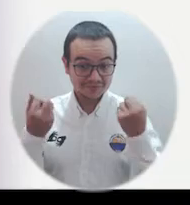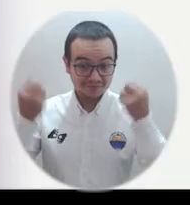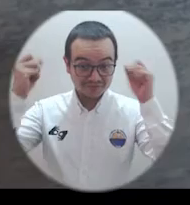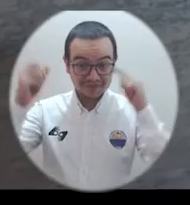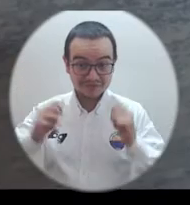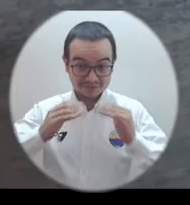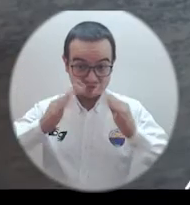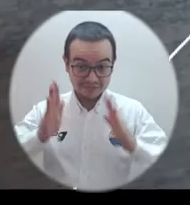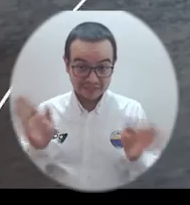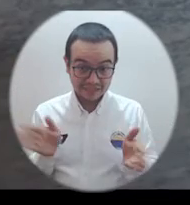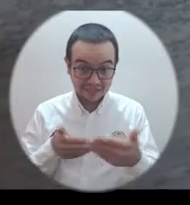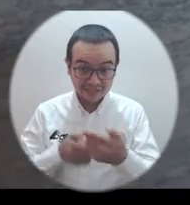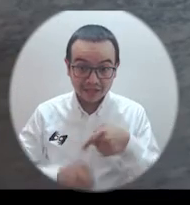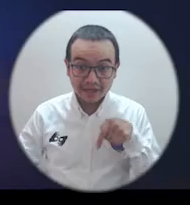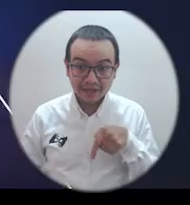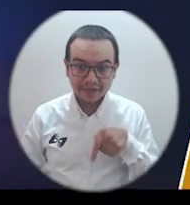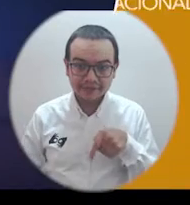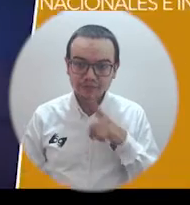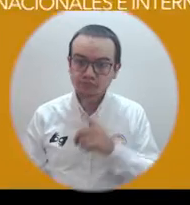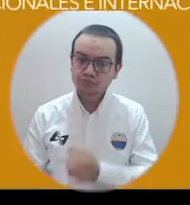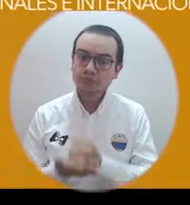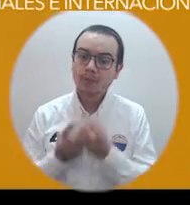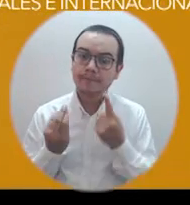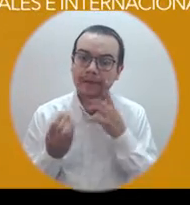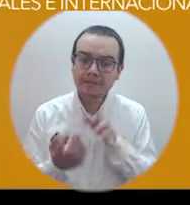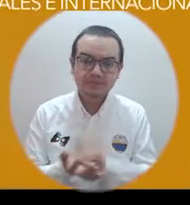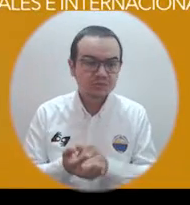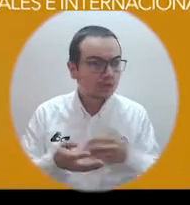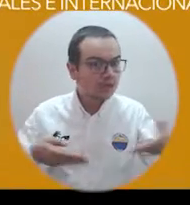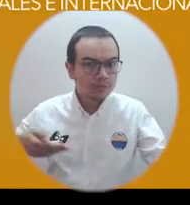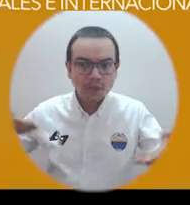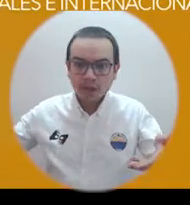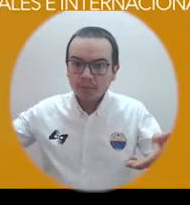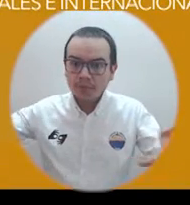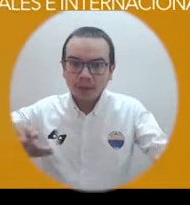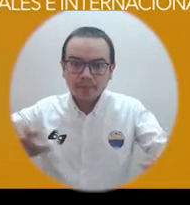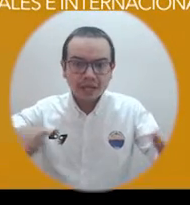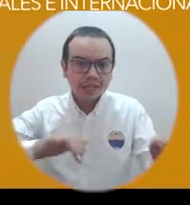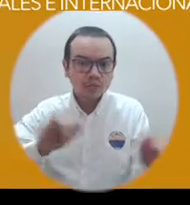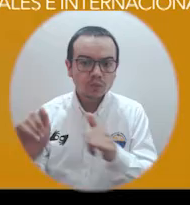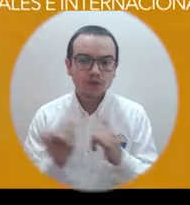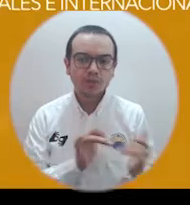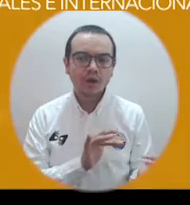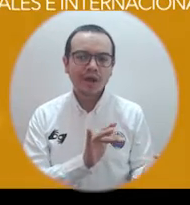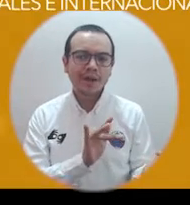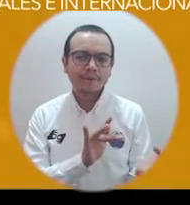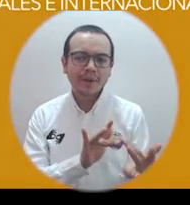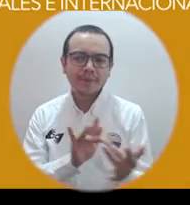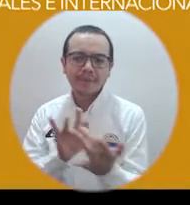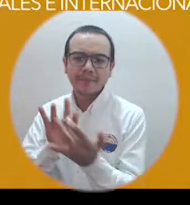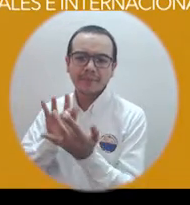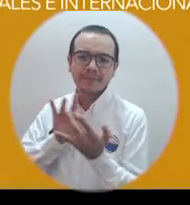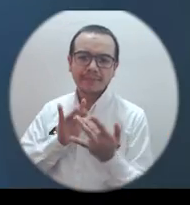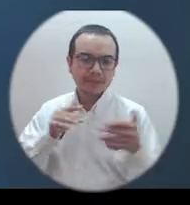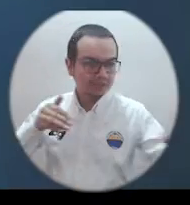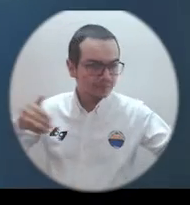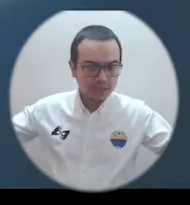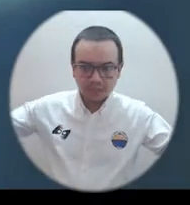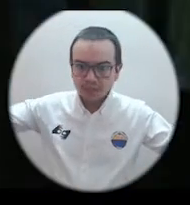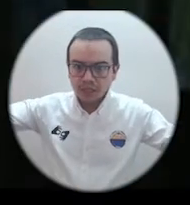que el Festival de Cine de Cuatro Paredes sirvió para recibir esas pequeñas muestras y esos acercamientos y